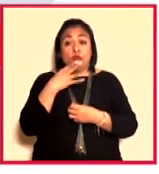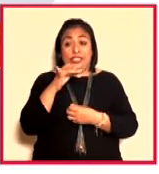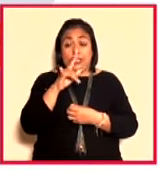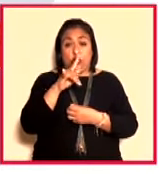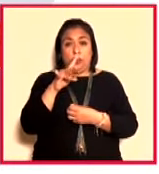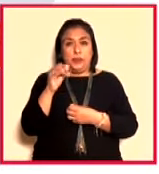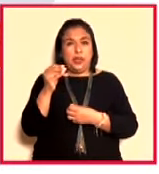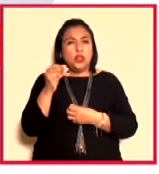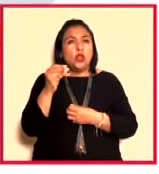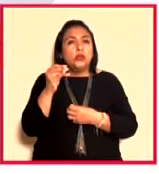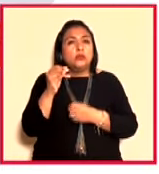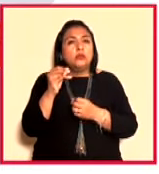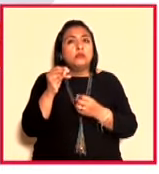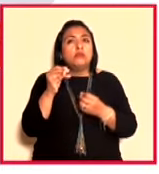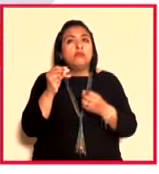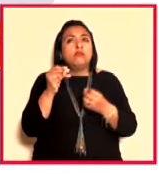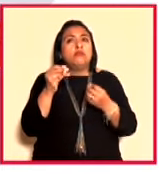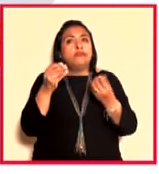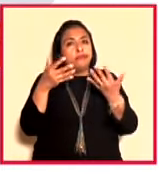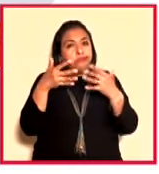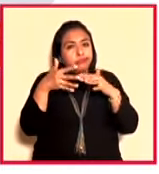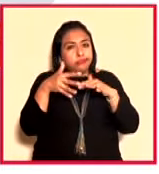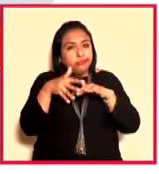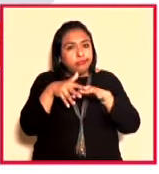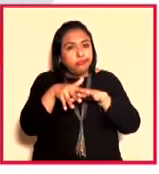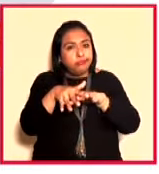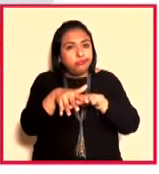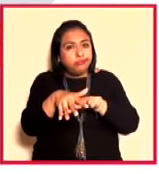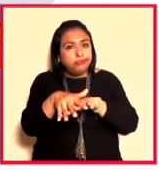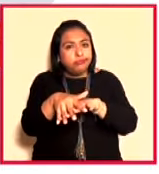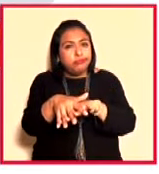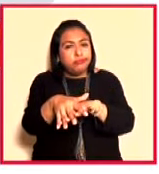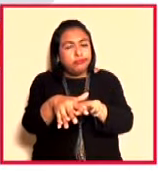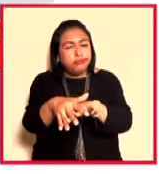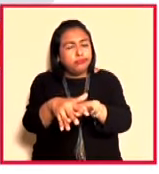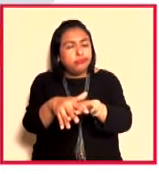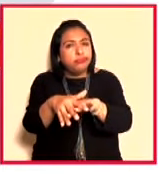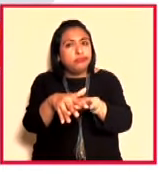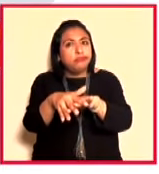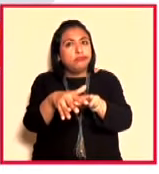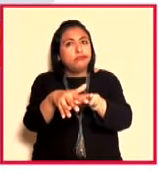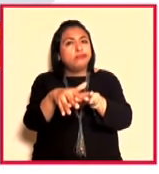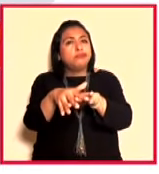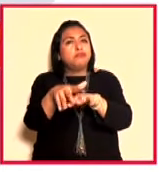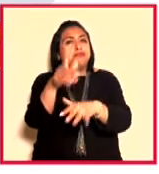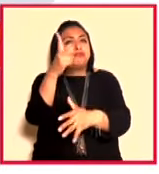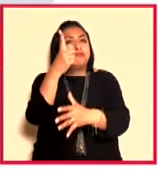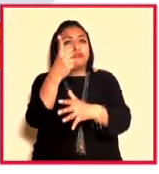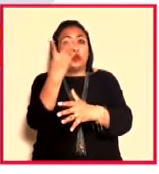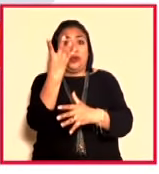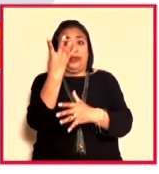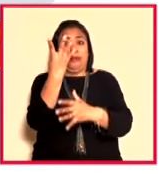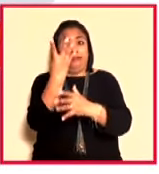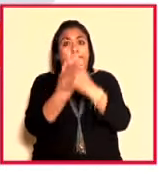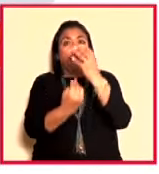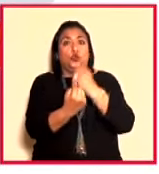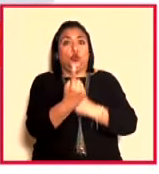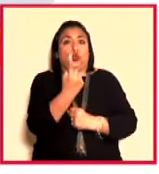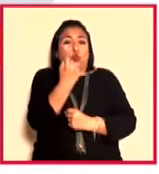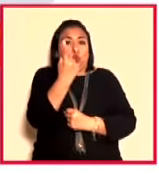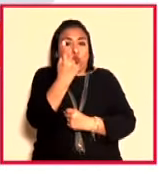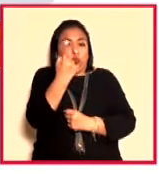llega a entremezclarse tanto que pareciera ser que es una parte para